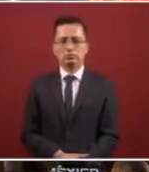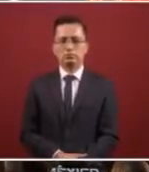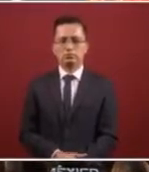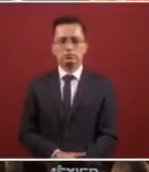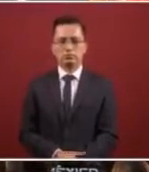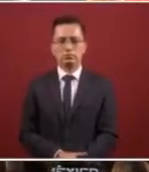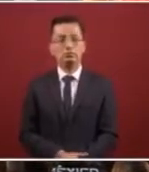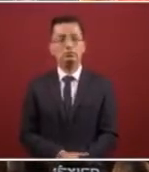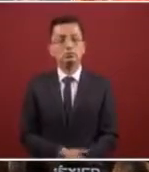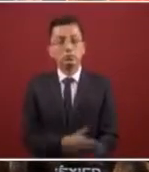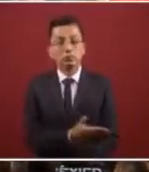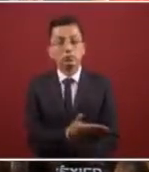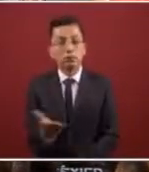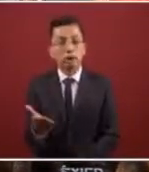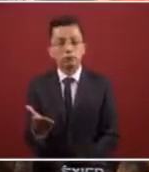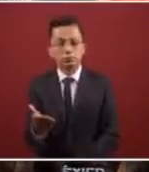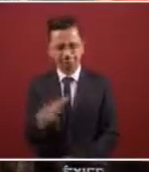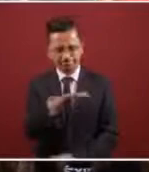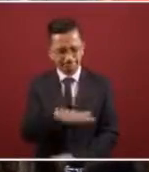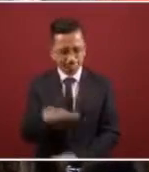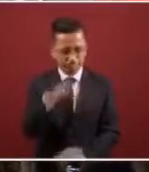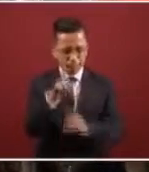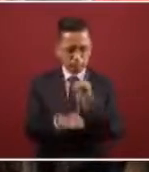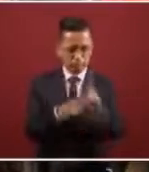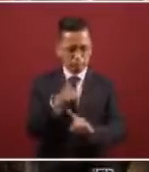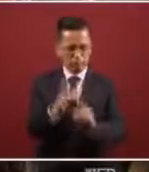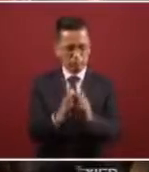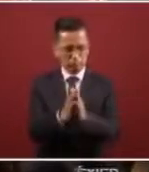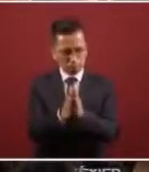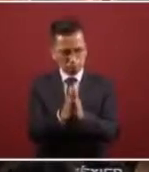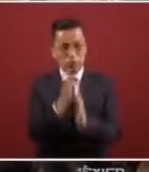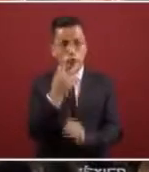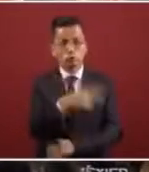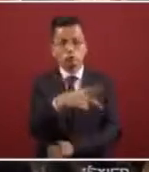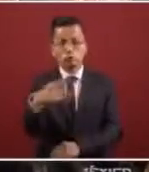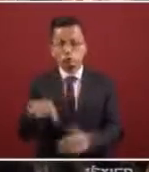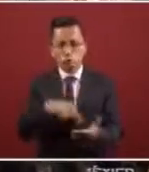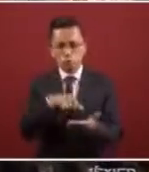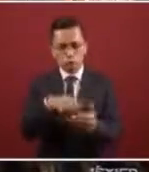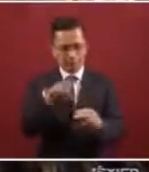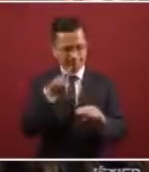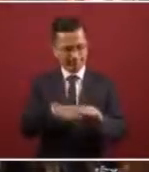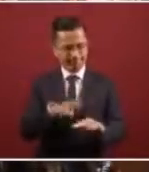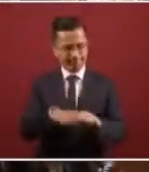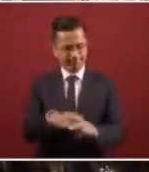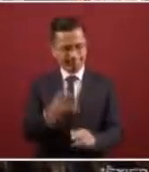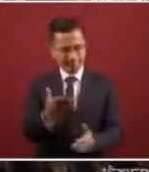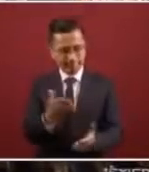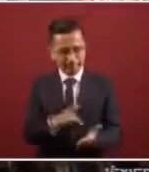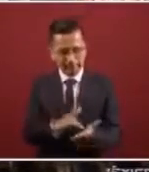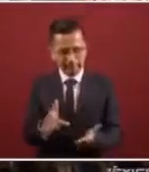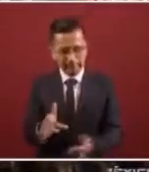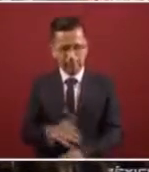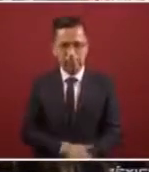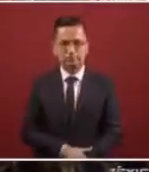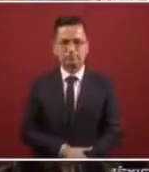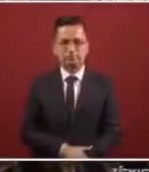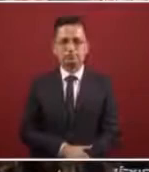Solicitamos a todos los atletas ocupar sus lugares. Gracias.